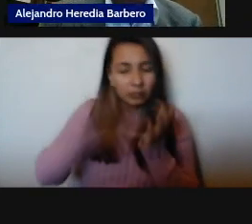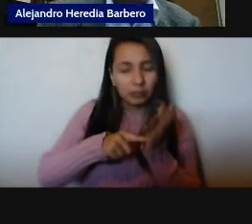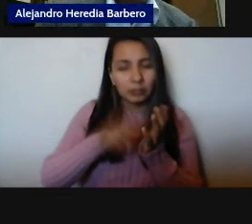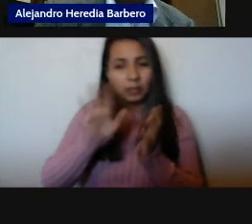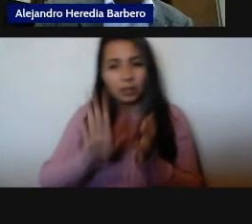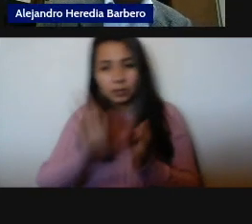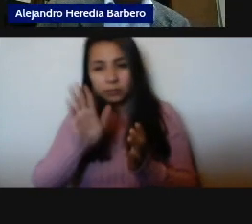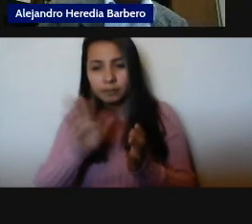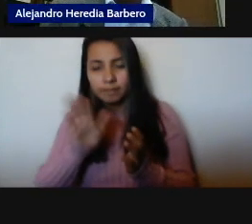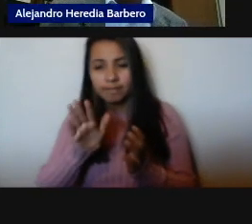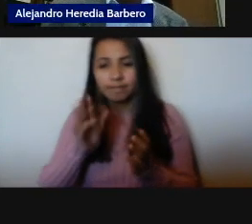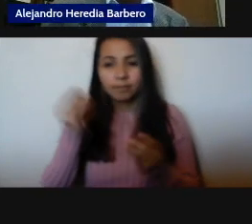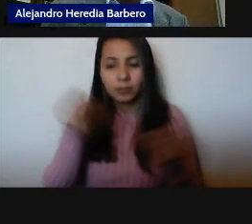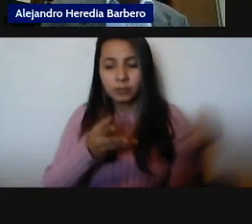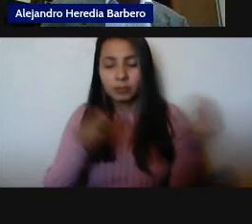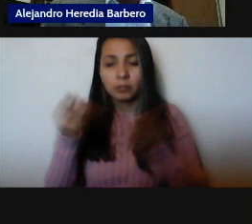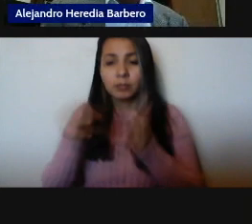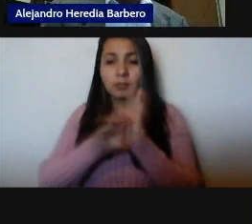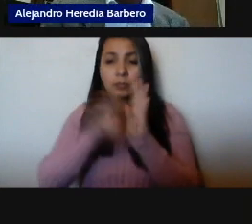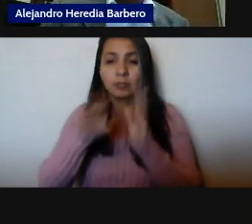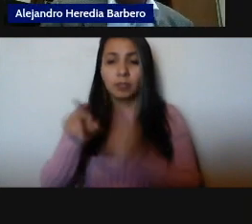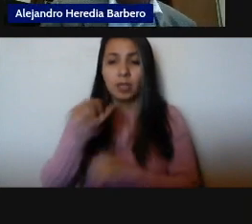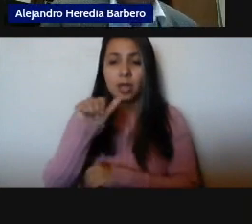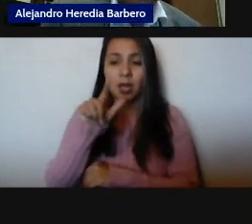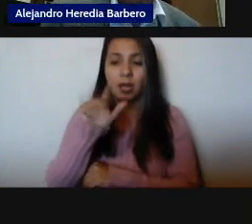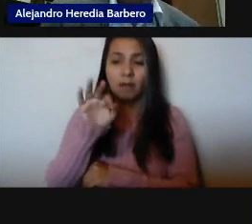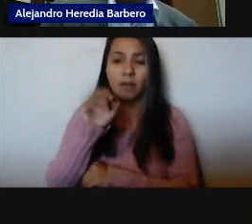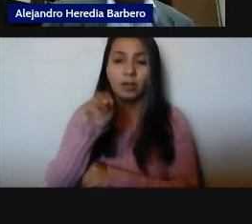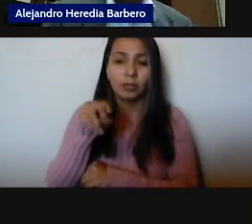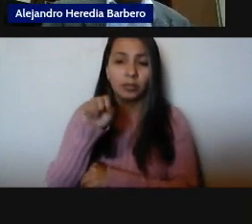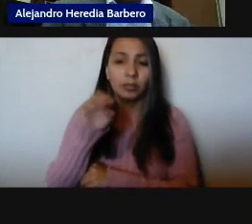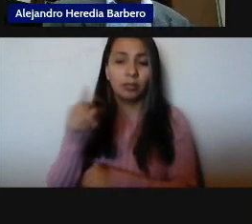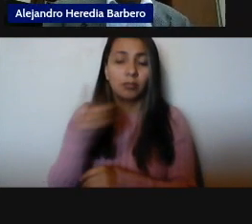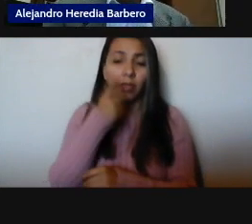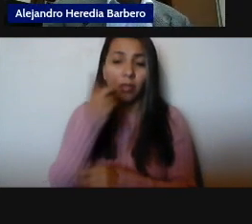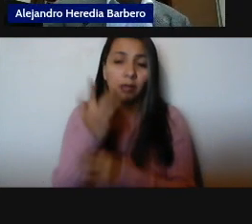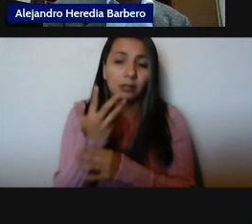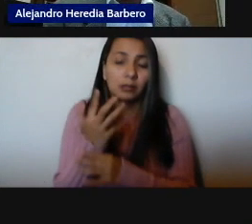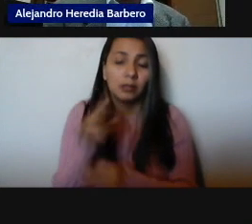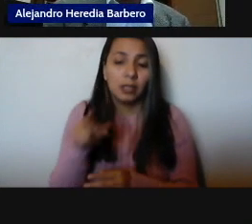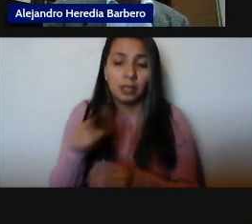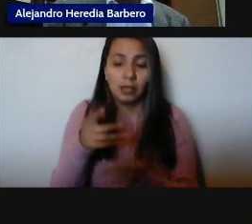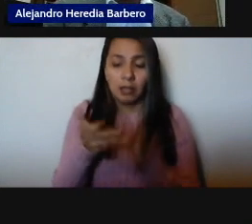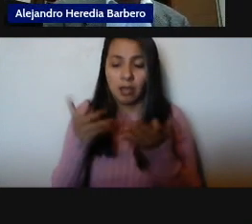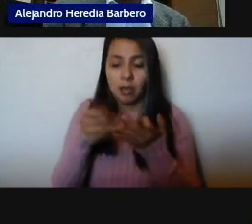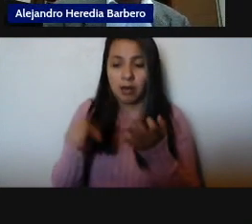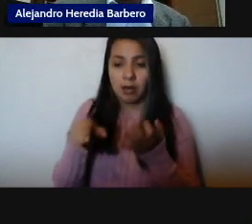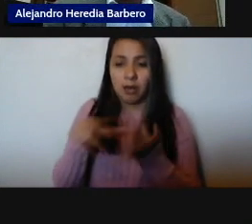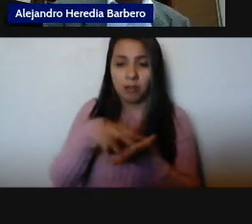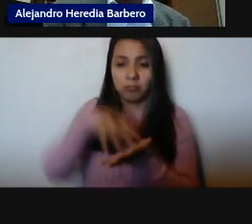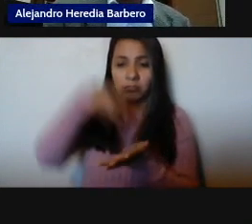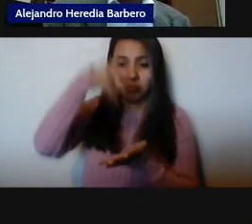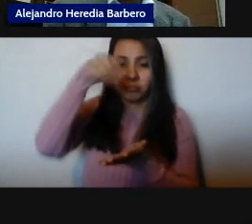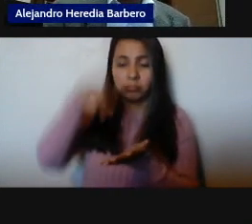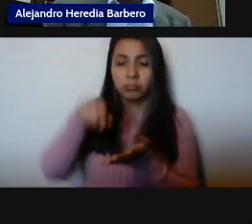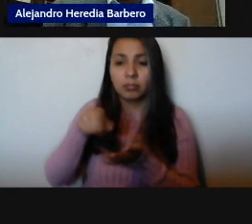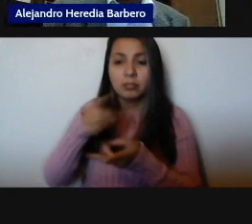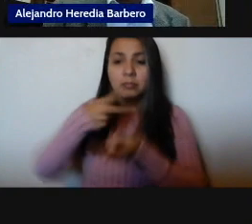estas sugerencias, en donde, por ejemplo, Alfonso Luis Herrera habla de las arenas como posibles